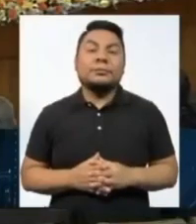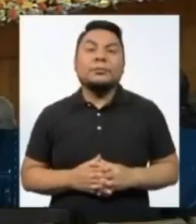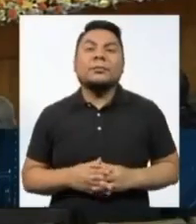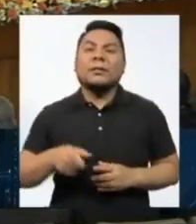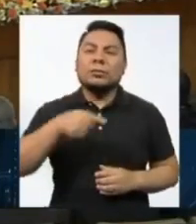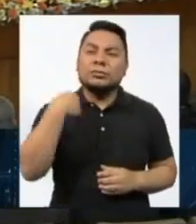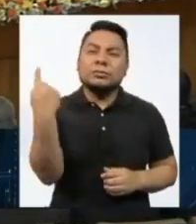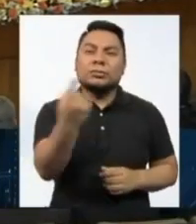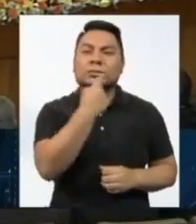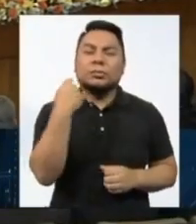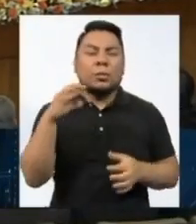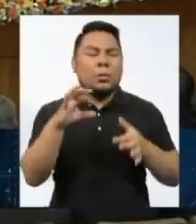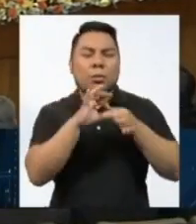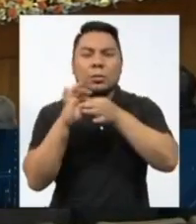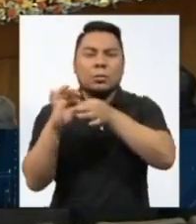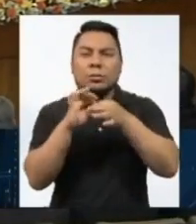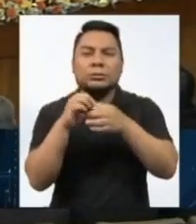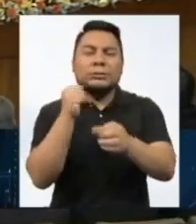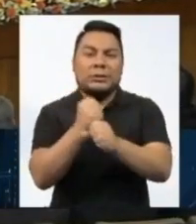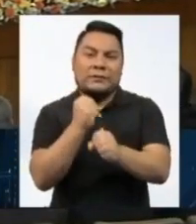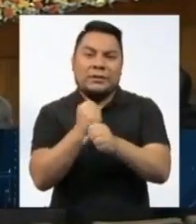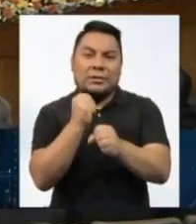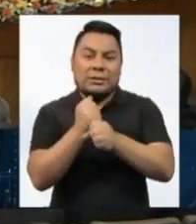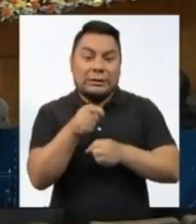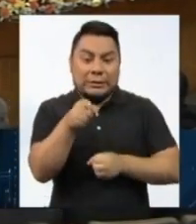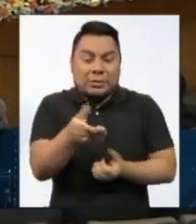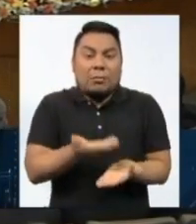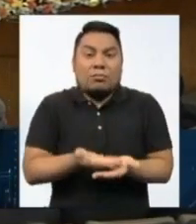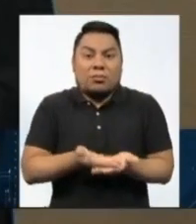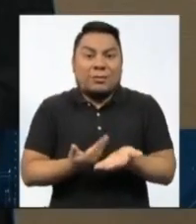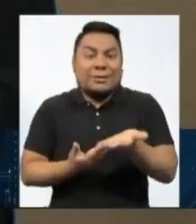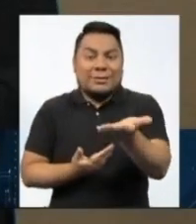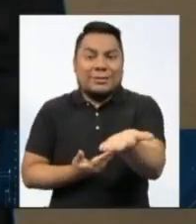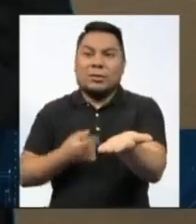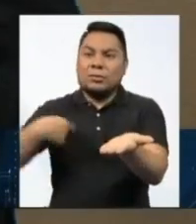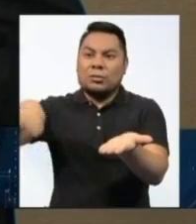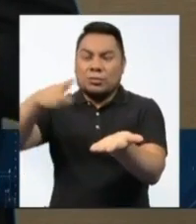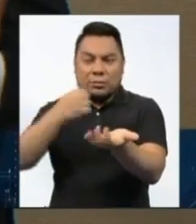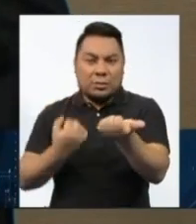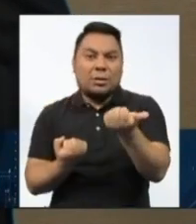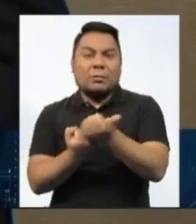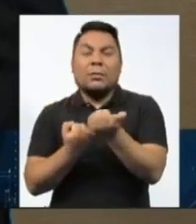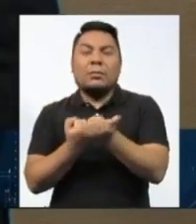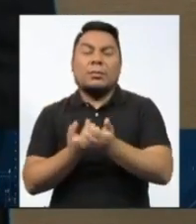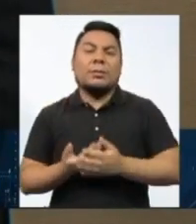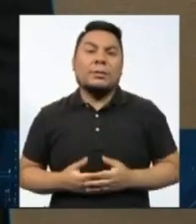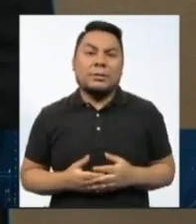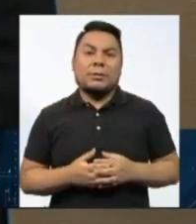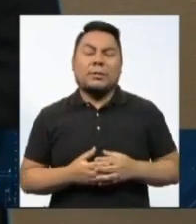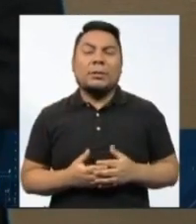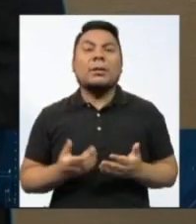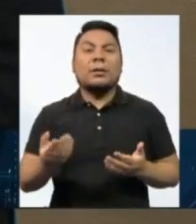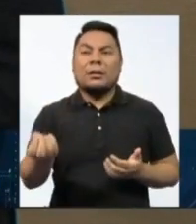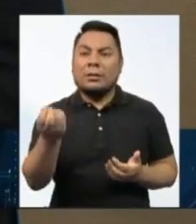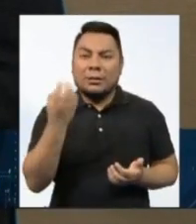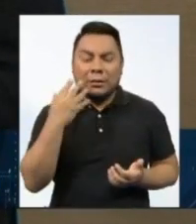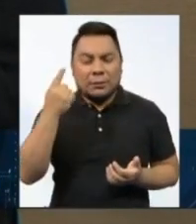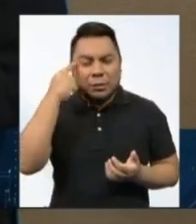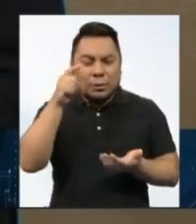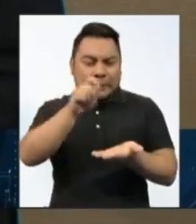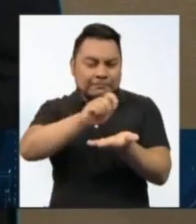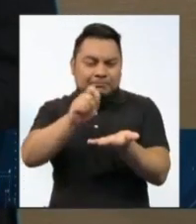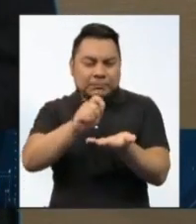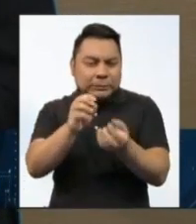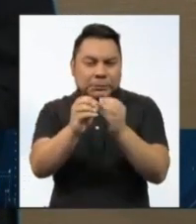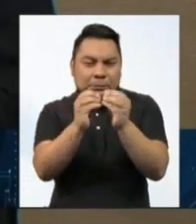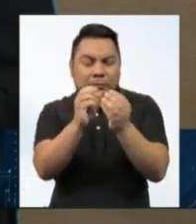trabajemos juntos esa propuesta, sustentémosla, démosle forma